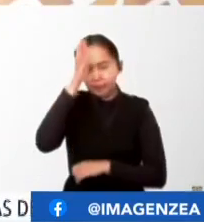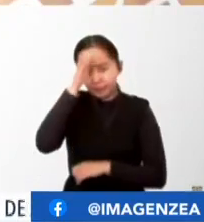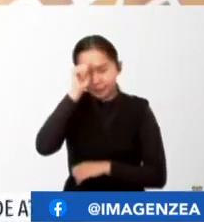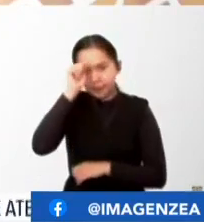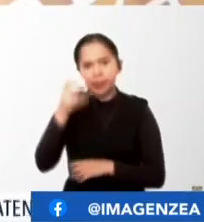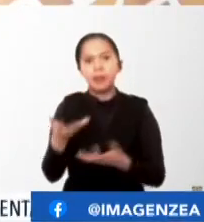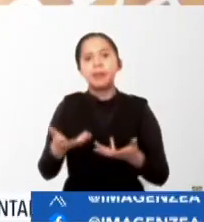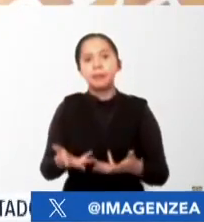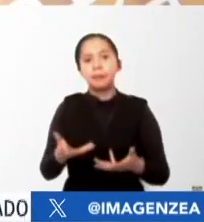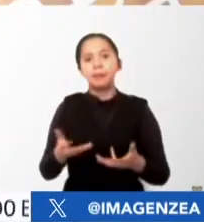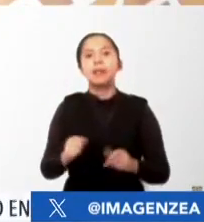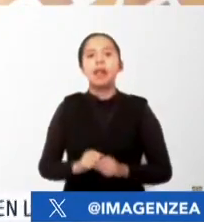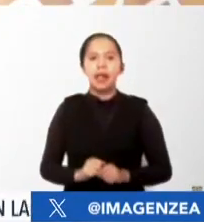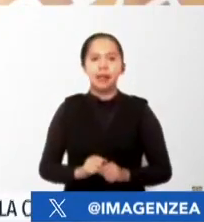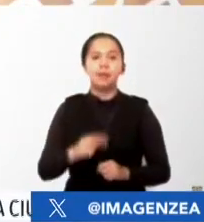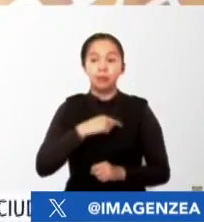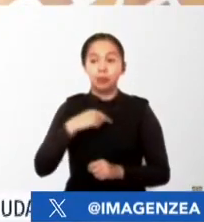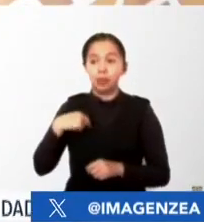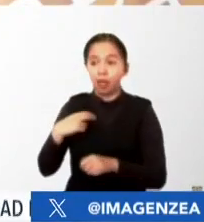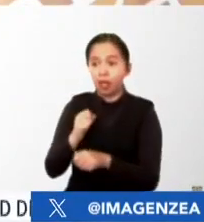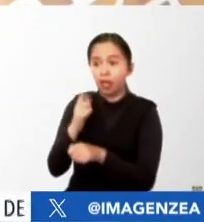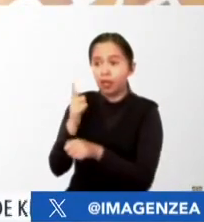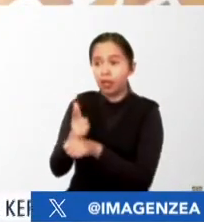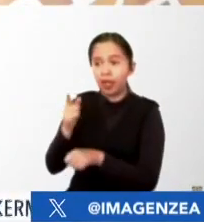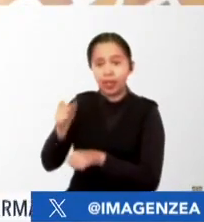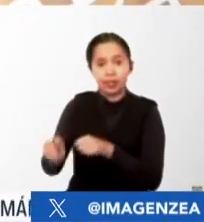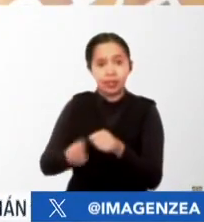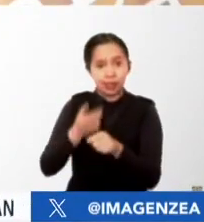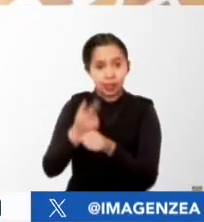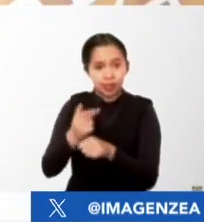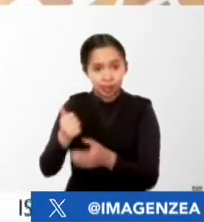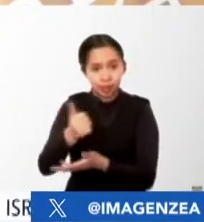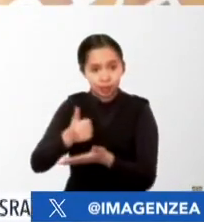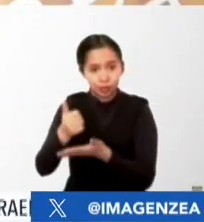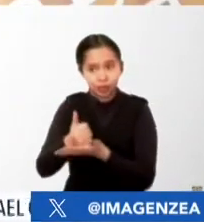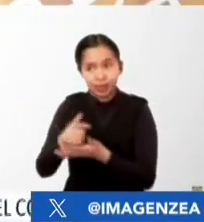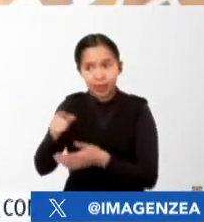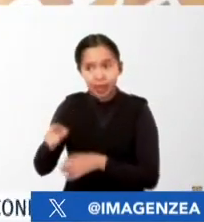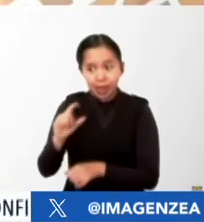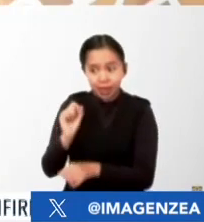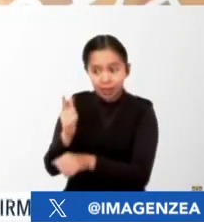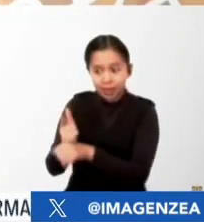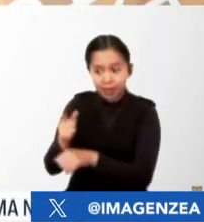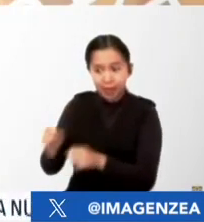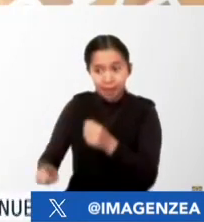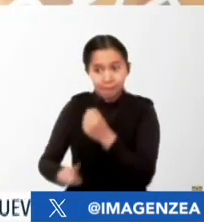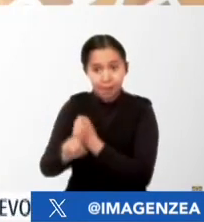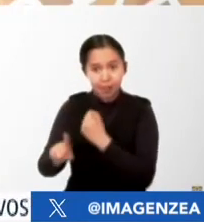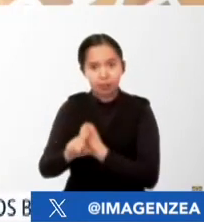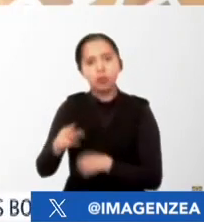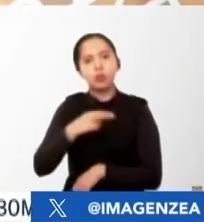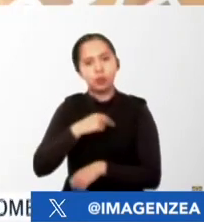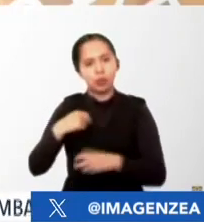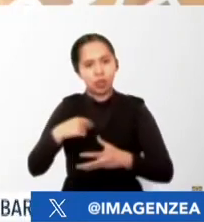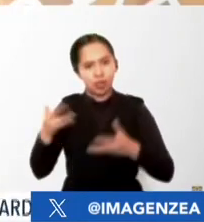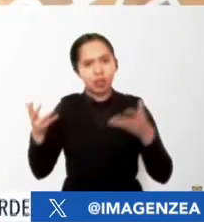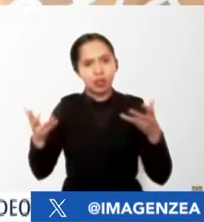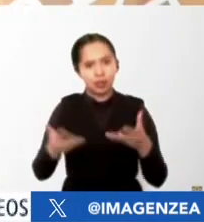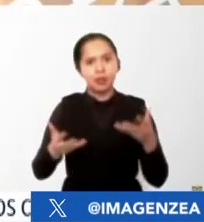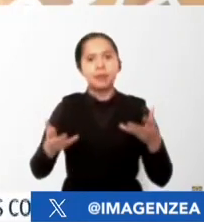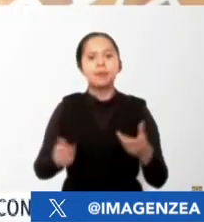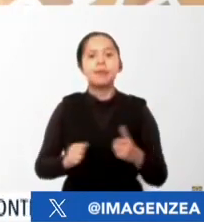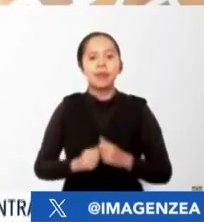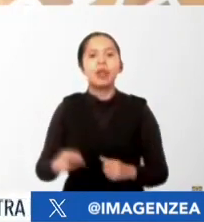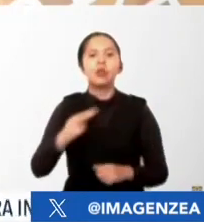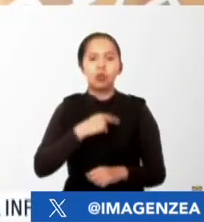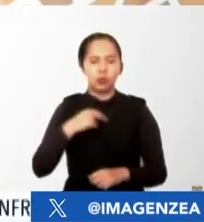Cuando detectemos una mala conducta del personal de la Secretaría, vamos a actuar. También otra cosa que vamos a hacer siempre es